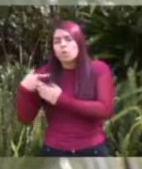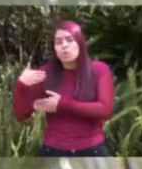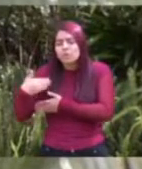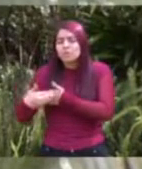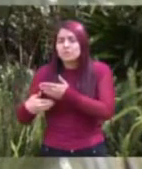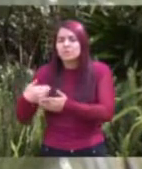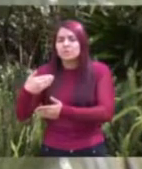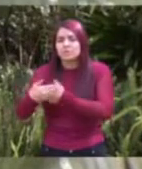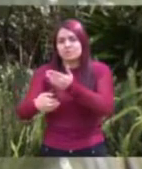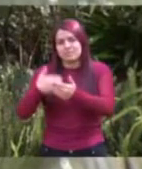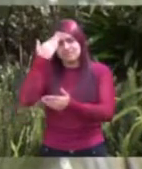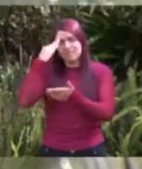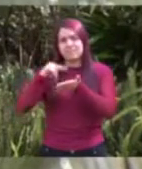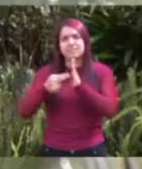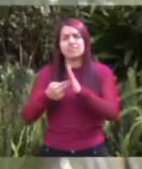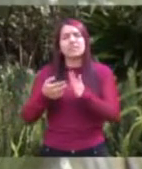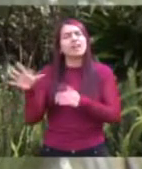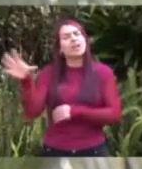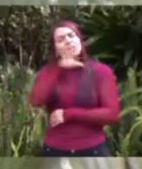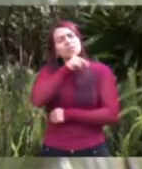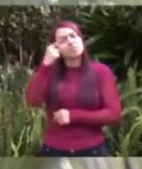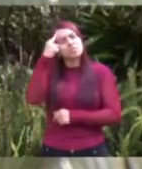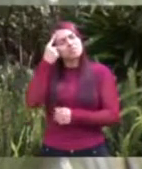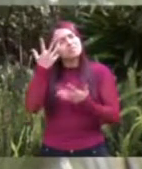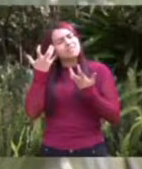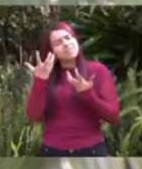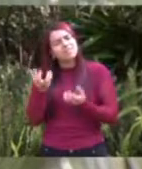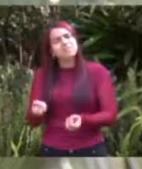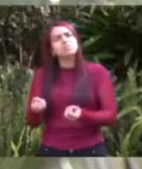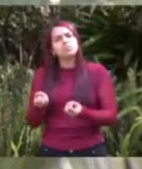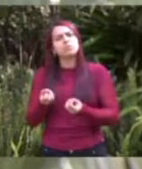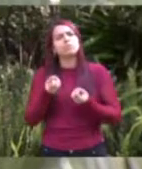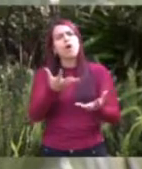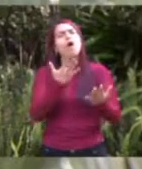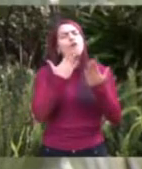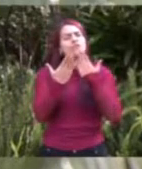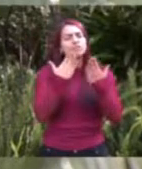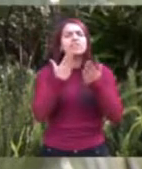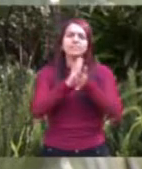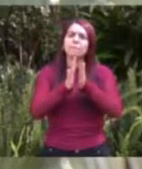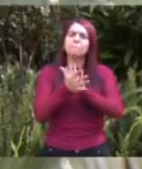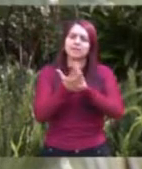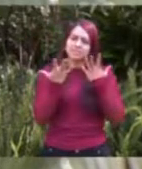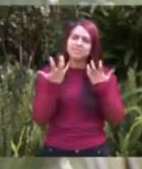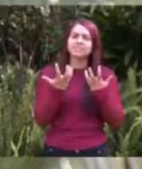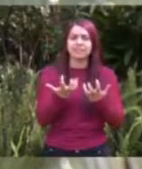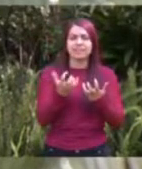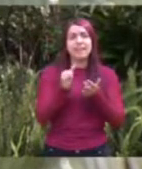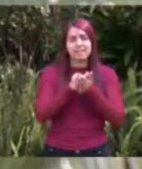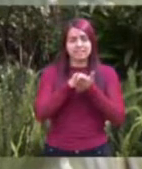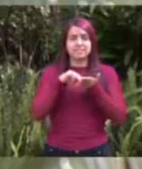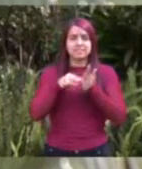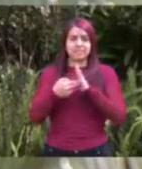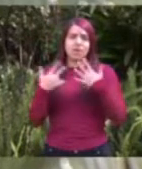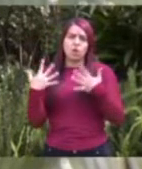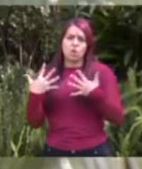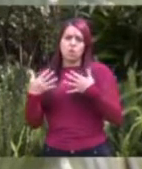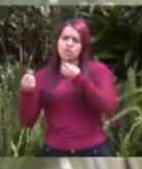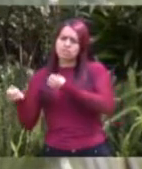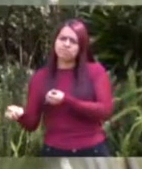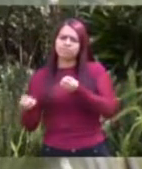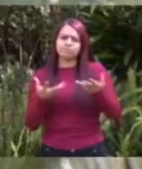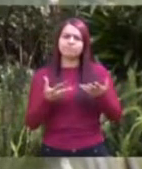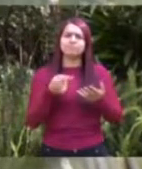las esperanzas de paz y reconciliación de este país, y a su vez se le entrega esa